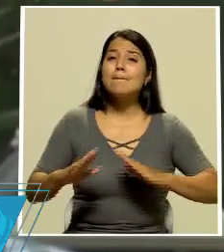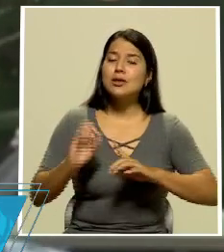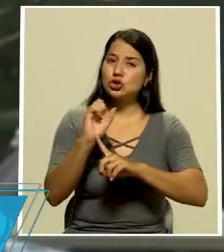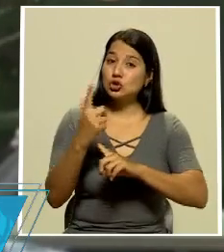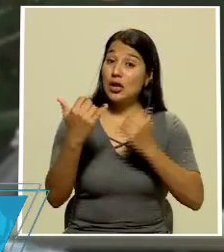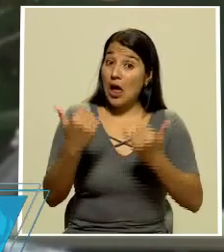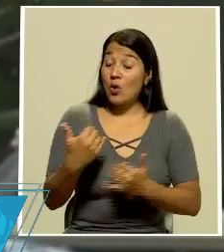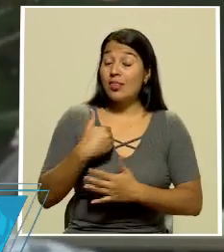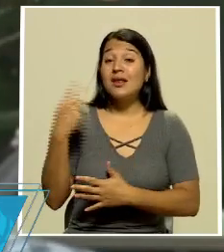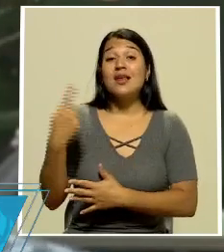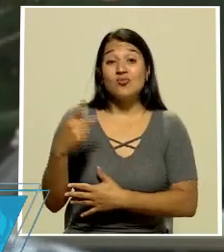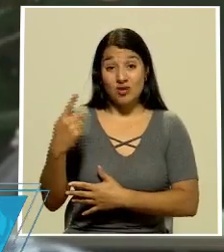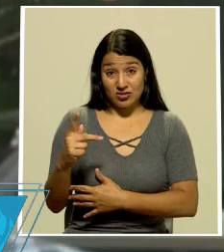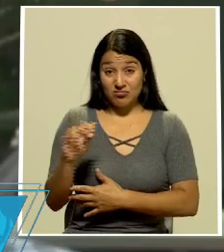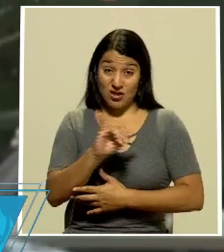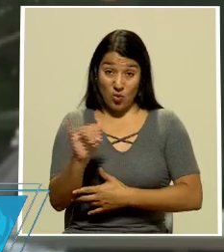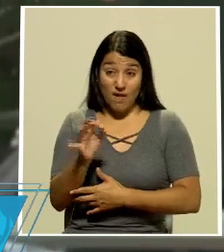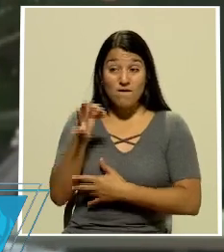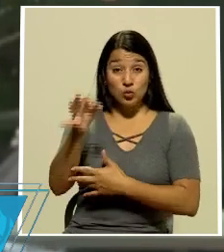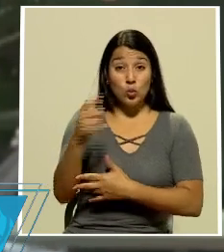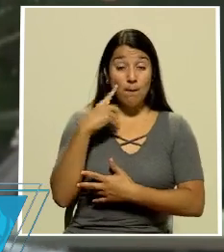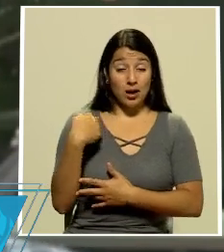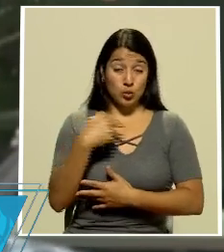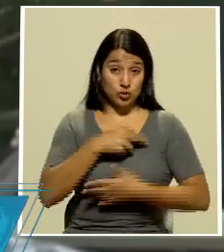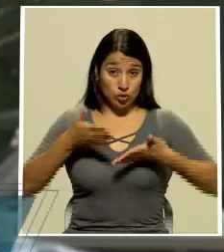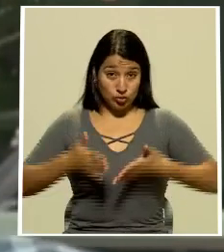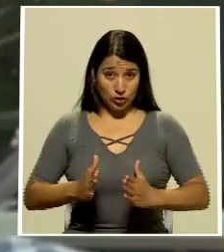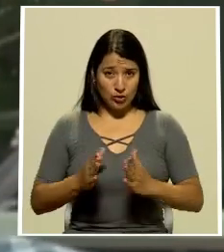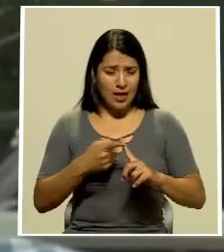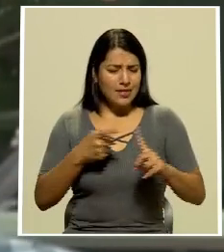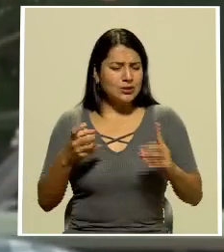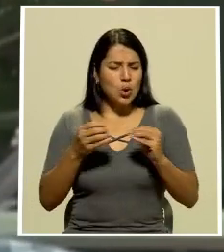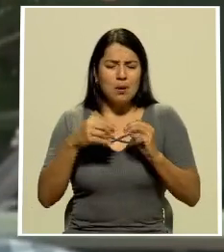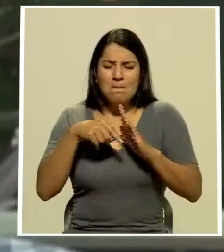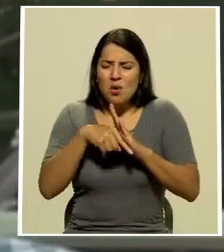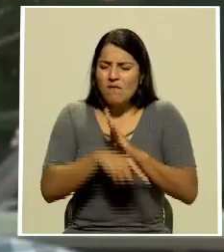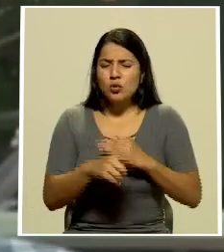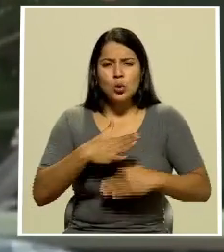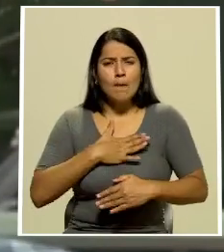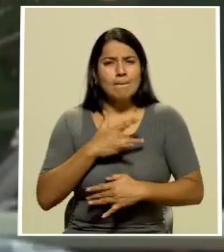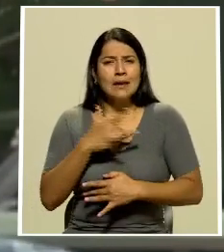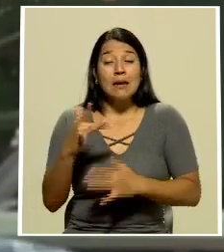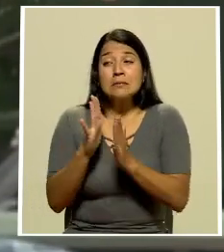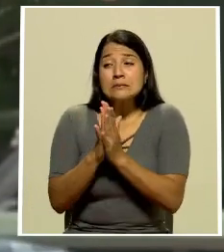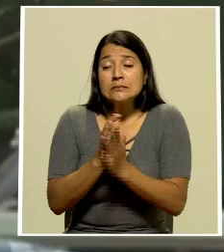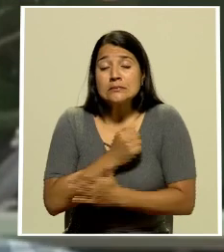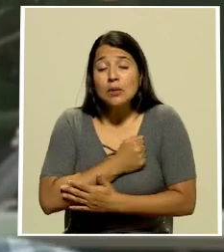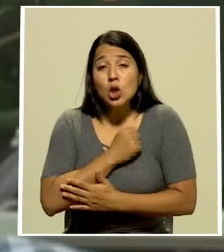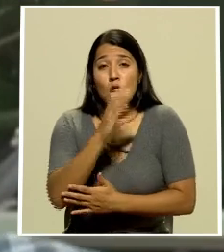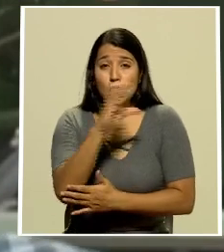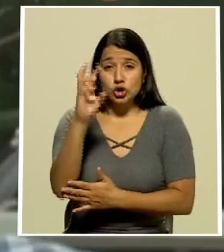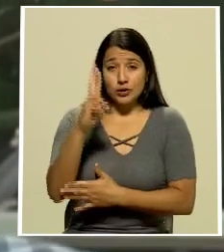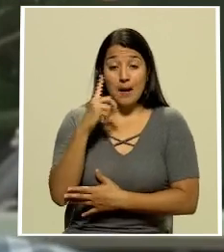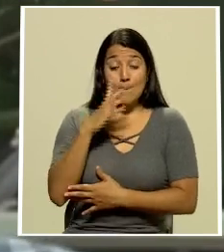hijos. Desde lo más profundo de mi alma, pido perdón a Costa Rica por la cuota de responsabilidad a